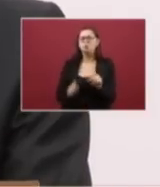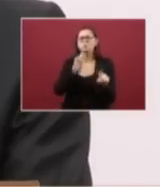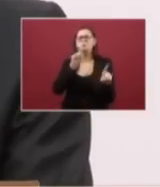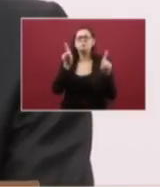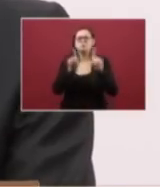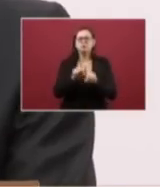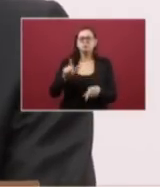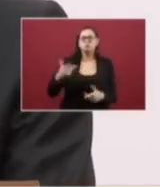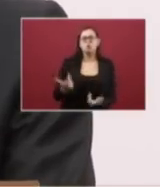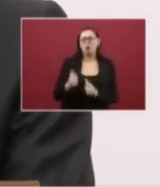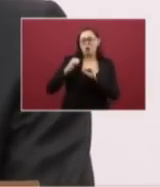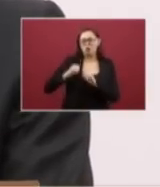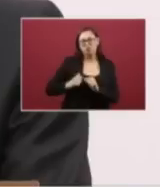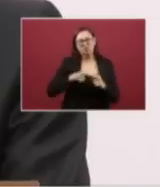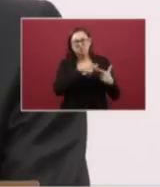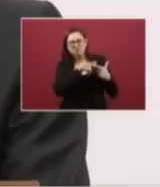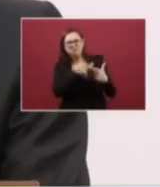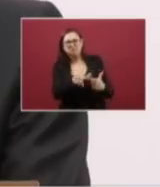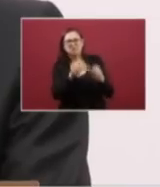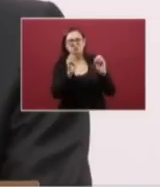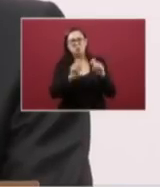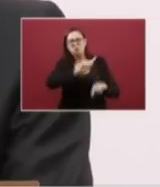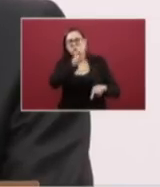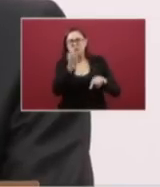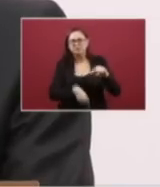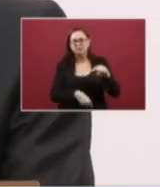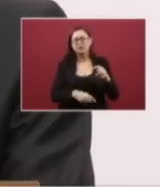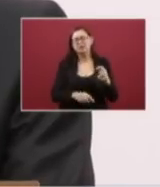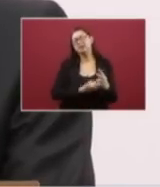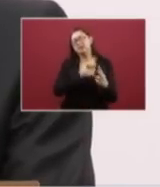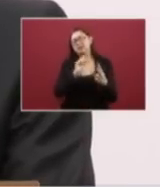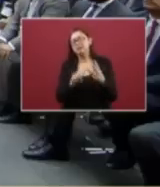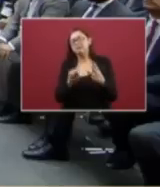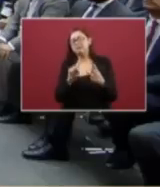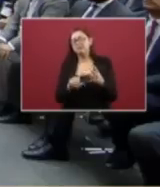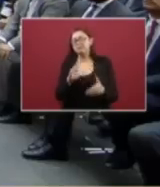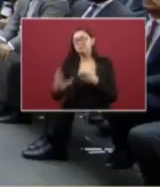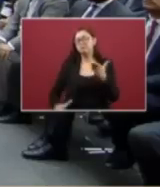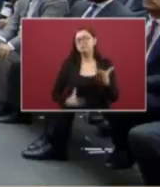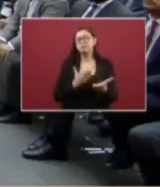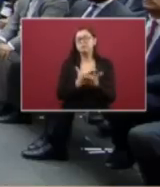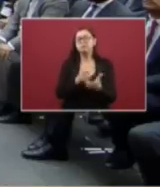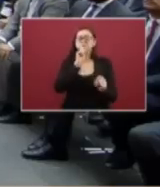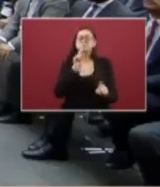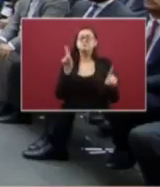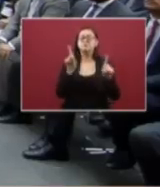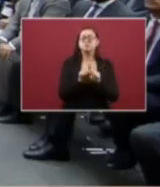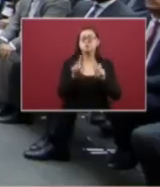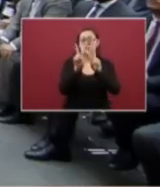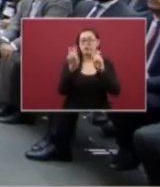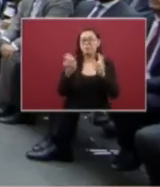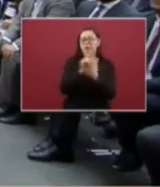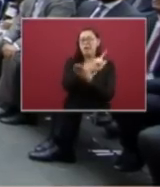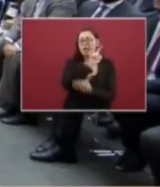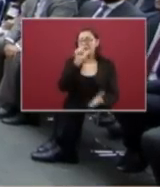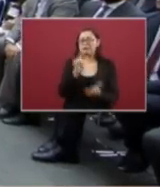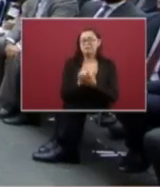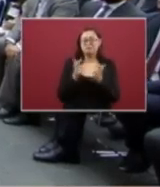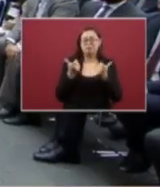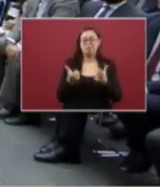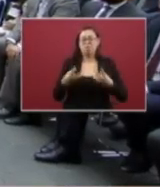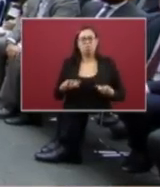nuevamente, porque ahí no hay confusión, ahí confunde publicidad con cochupos. Exacto. Pero en ese momento se